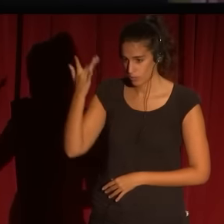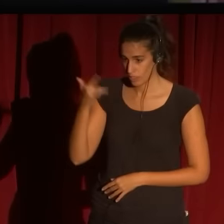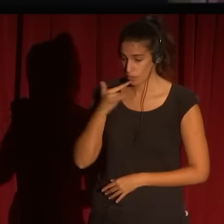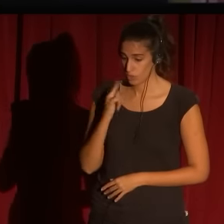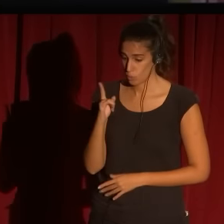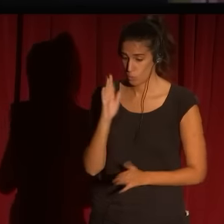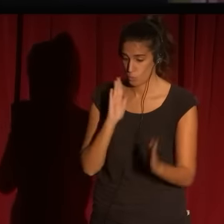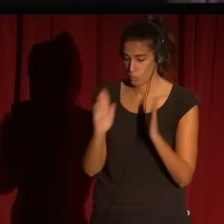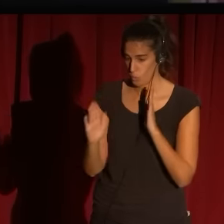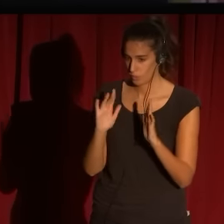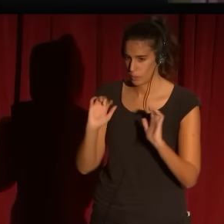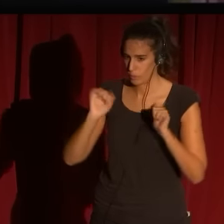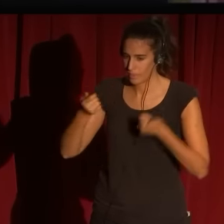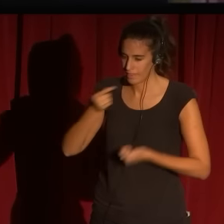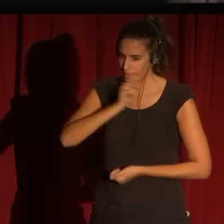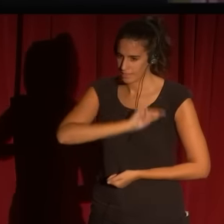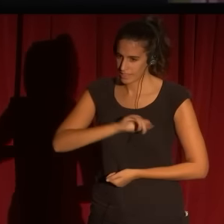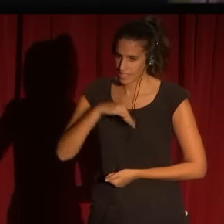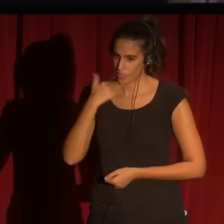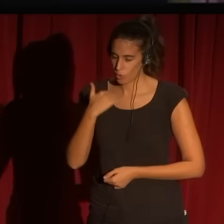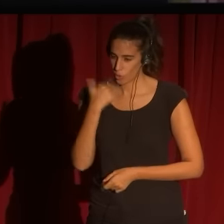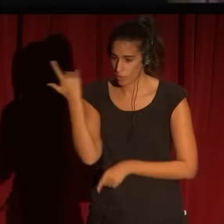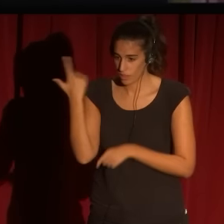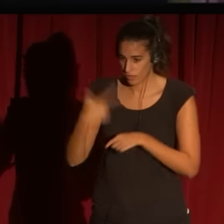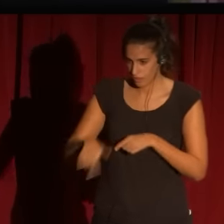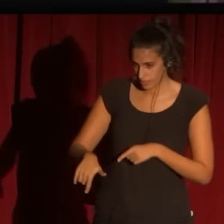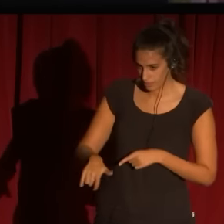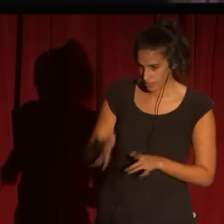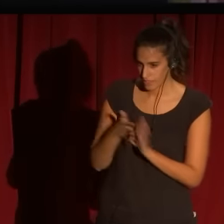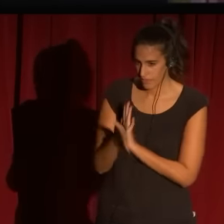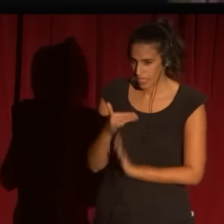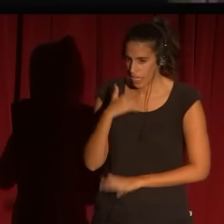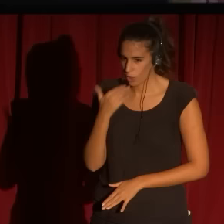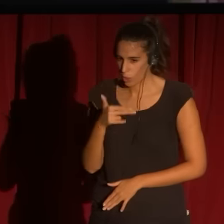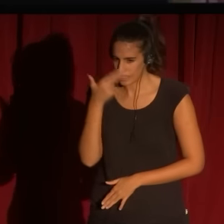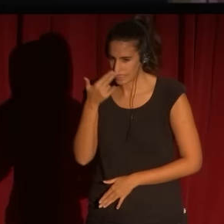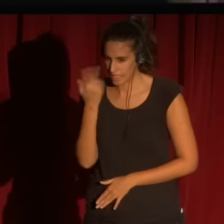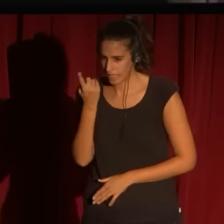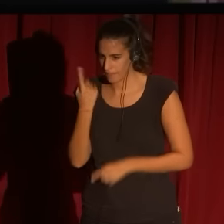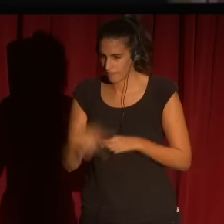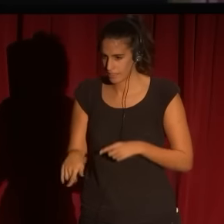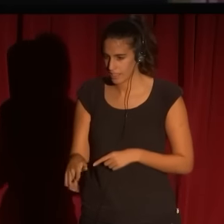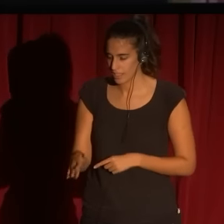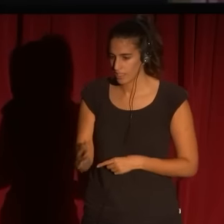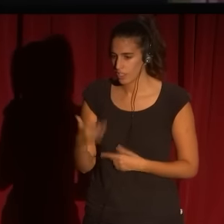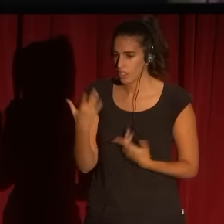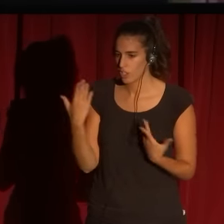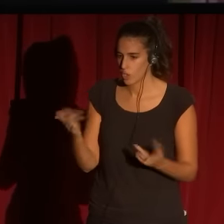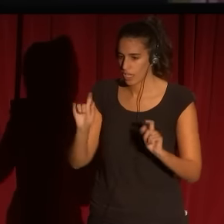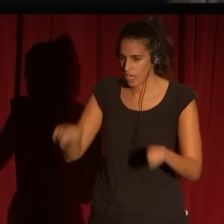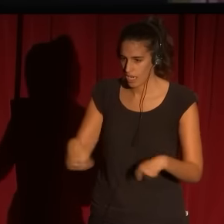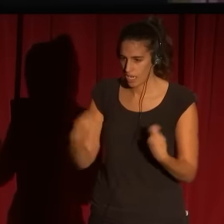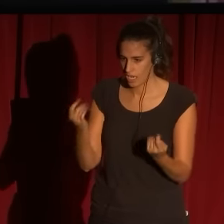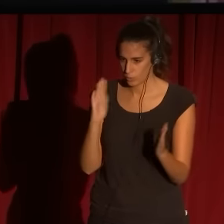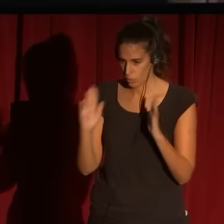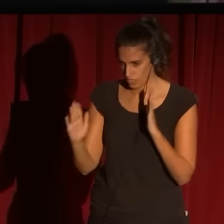de los momentos en los que uno empieza a sentir algo diferente que algo diferente empieza a interesar y a ocurrir es precisamente con el con el naturalismo